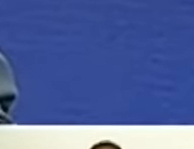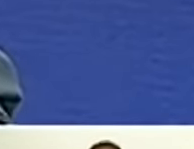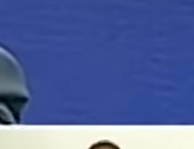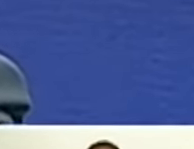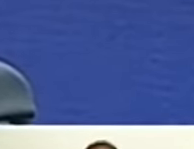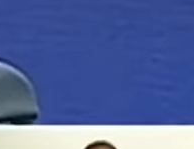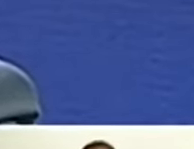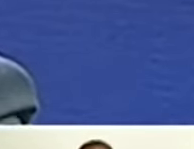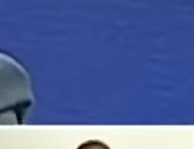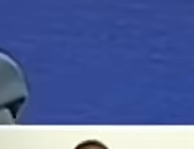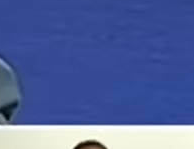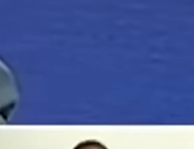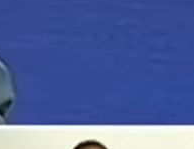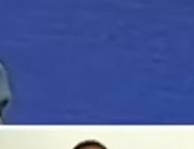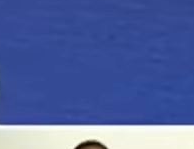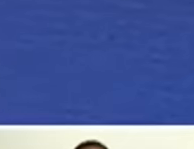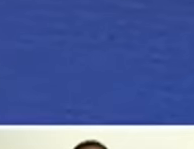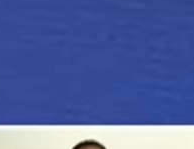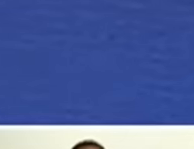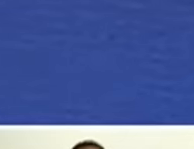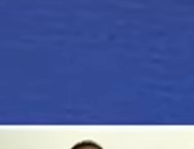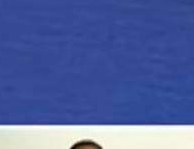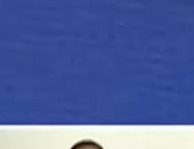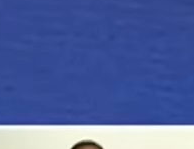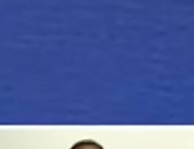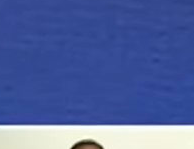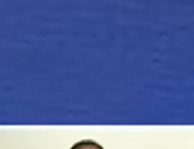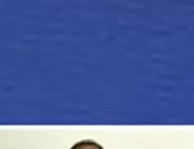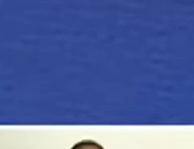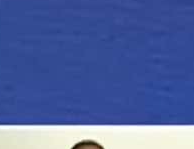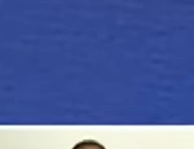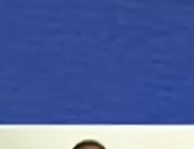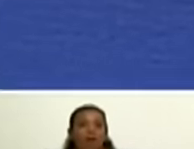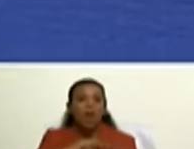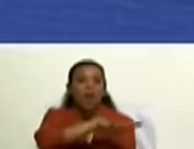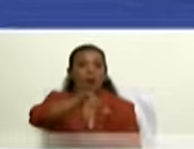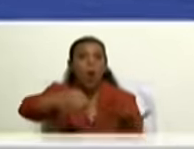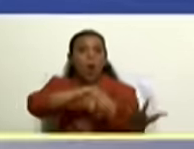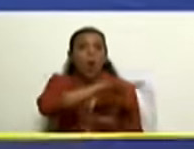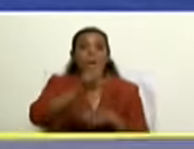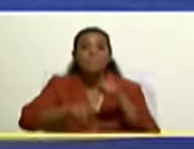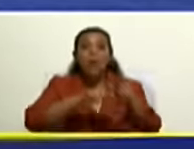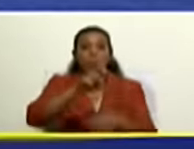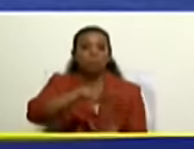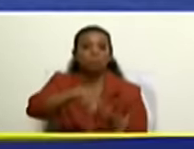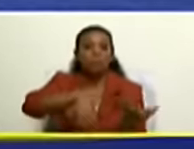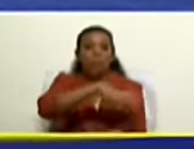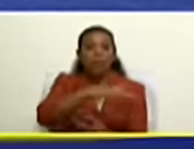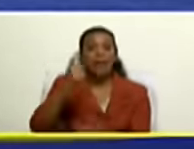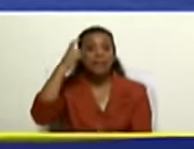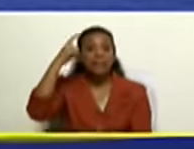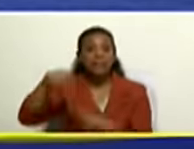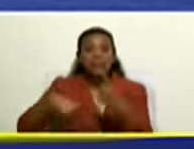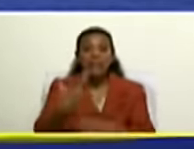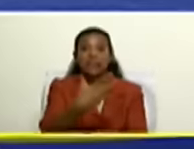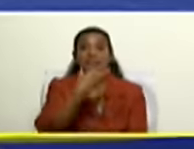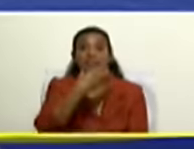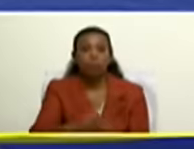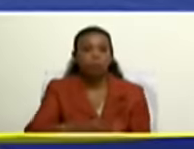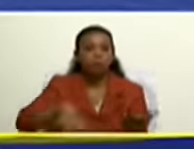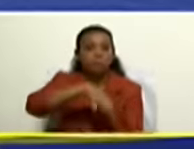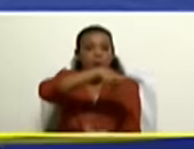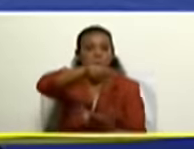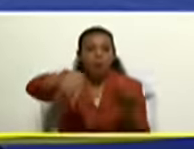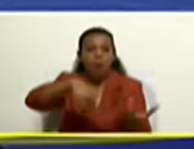Venezuela, políticos y políticas, para que salgan a sabotear el referéndum, para que salgan a hablar mal del